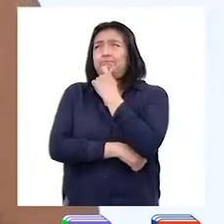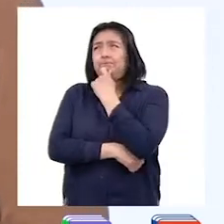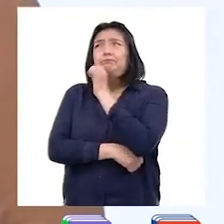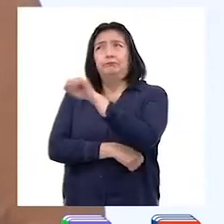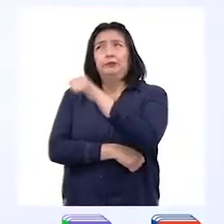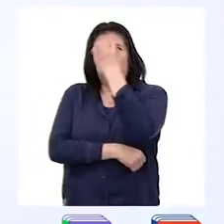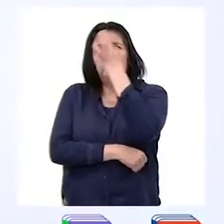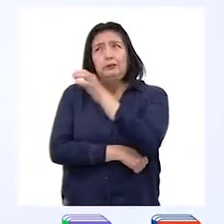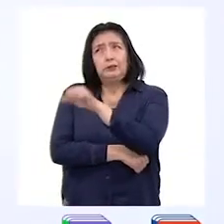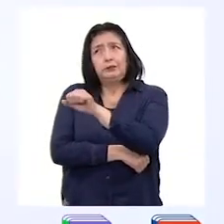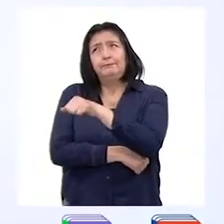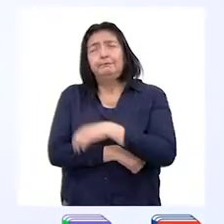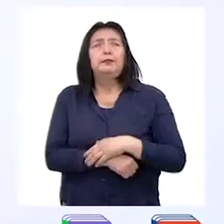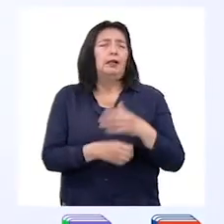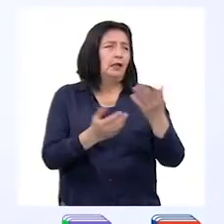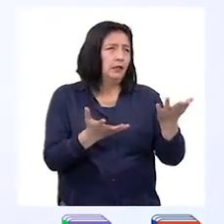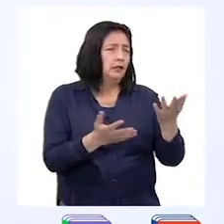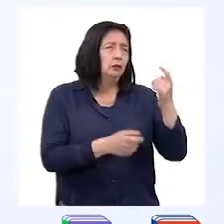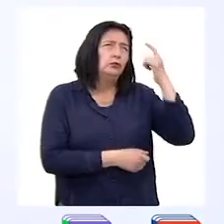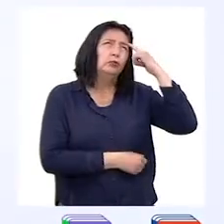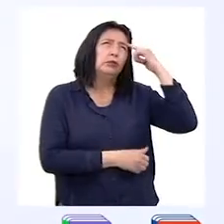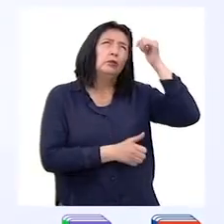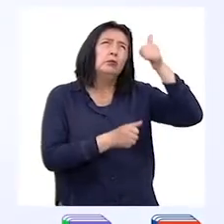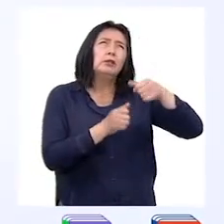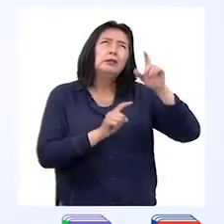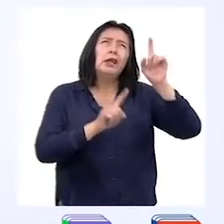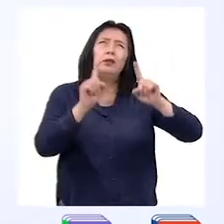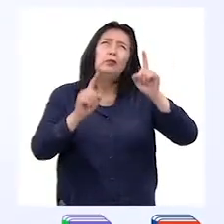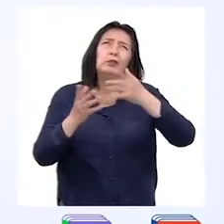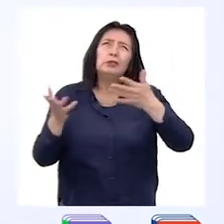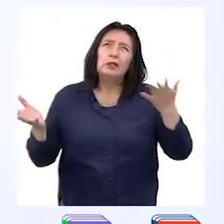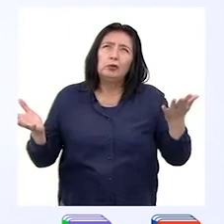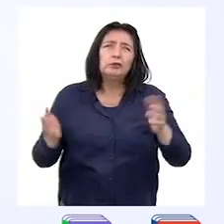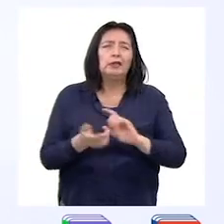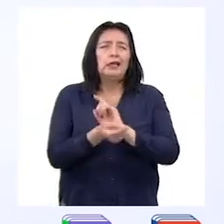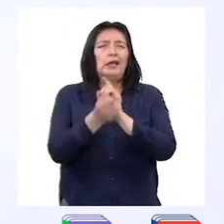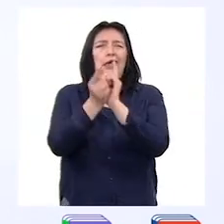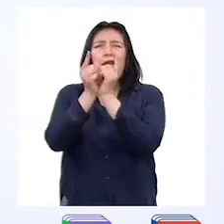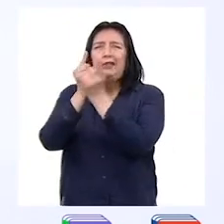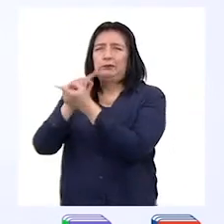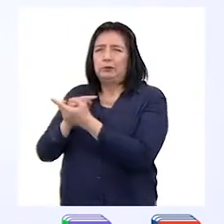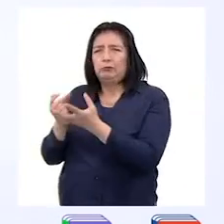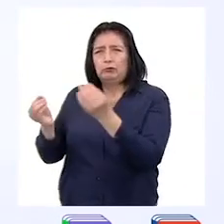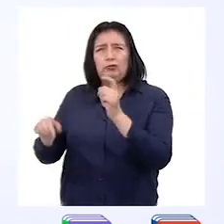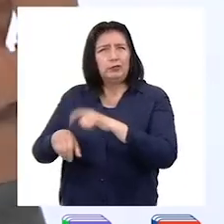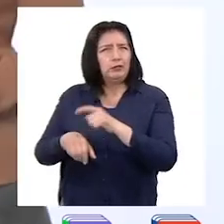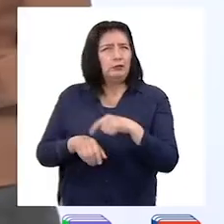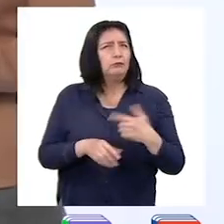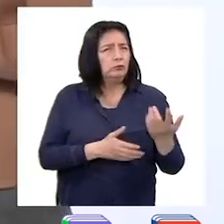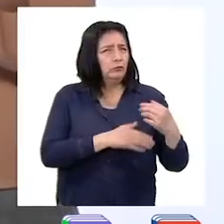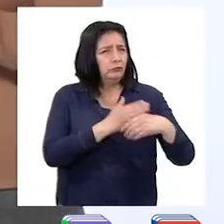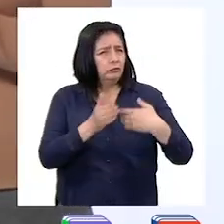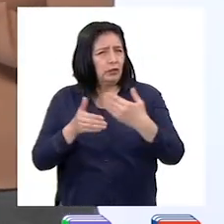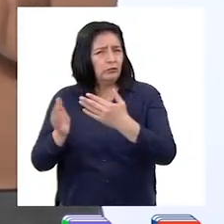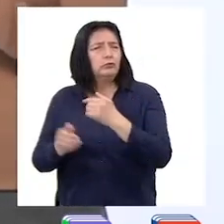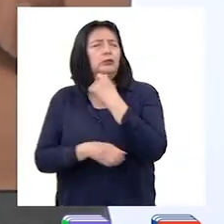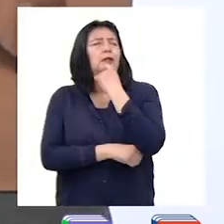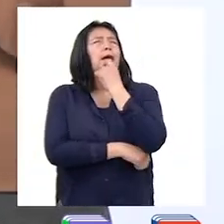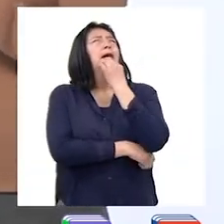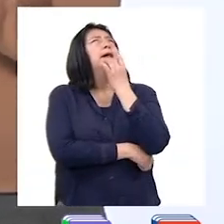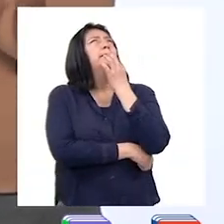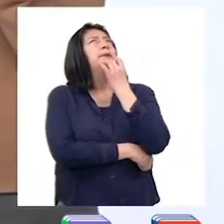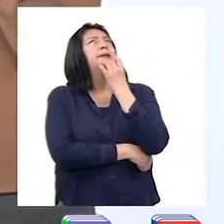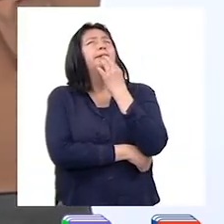Creo que sí. ¿Te viene a la mente algún otro objeto que ha cambiado mucho en el tiempo? A